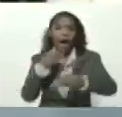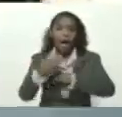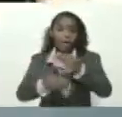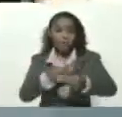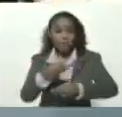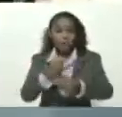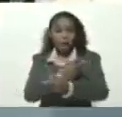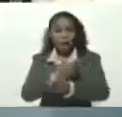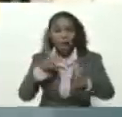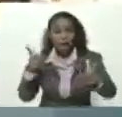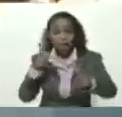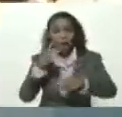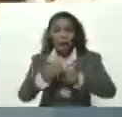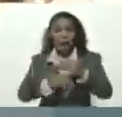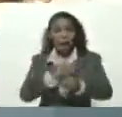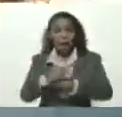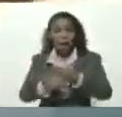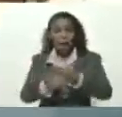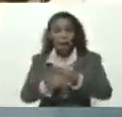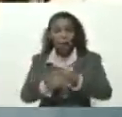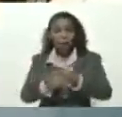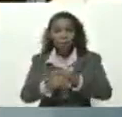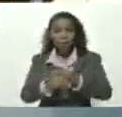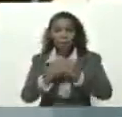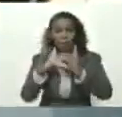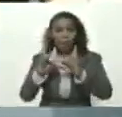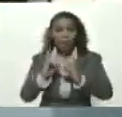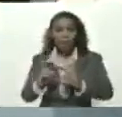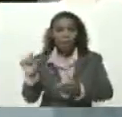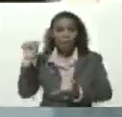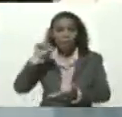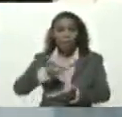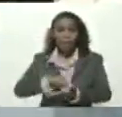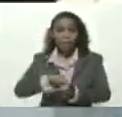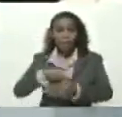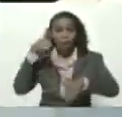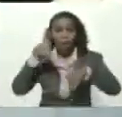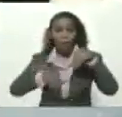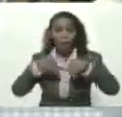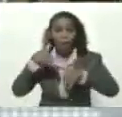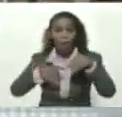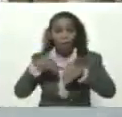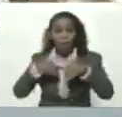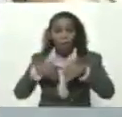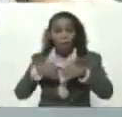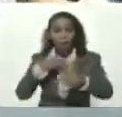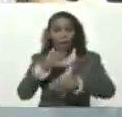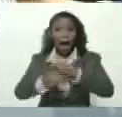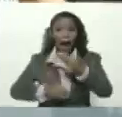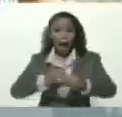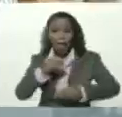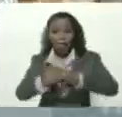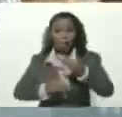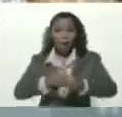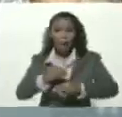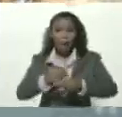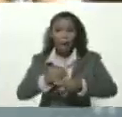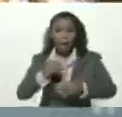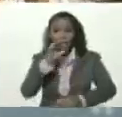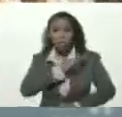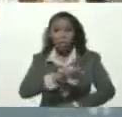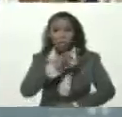libérrimamente se dé cita en los centros de votación y haga ejercer la